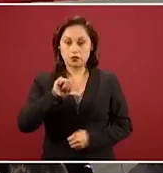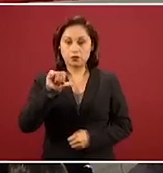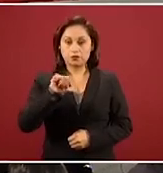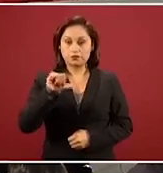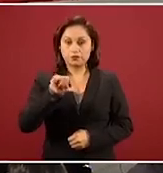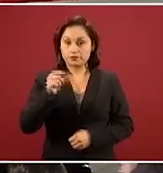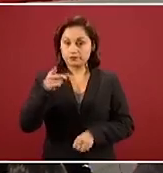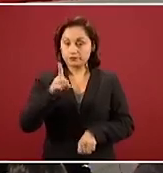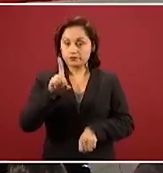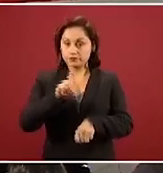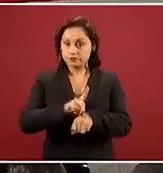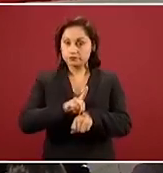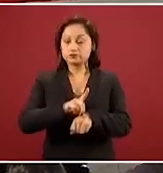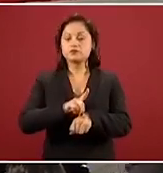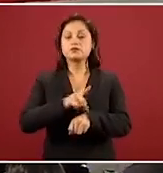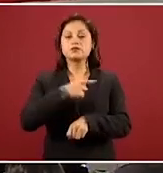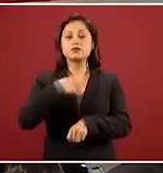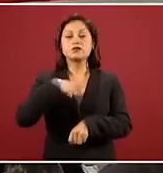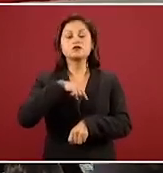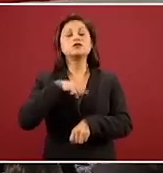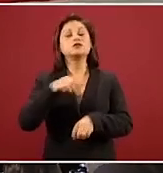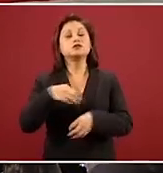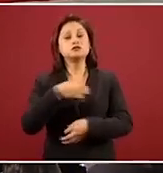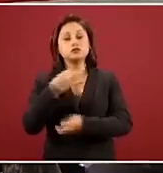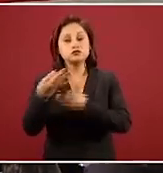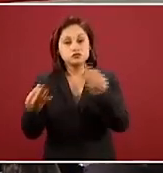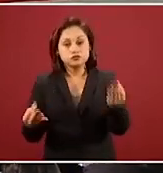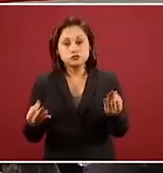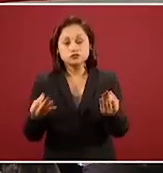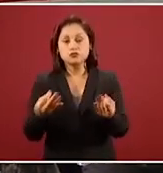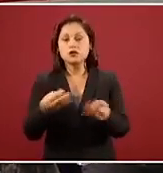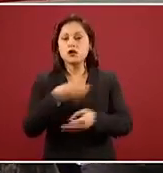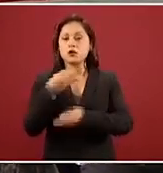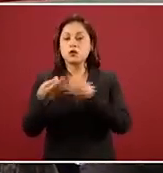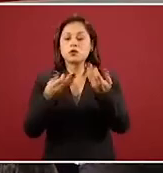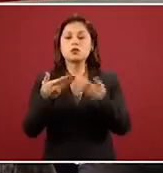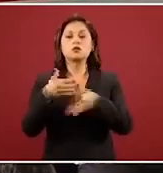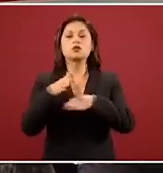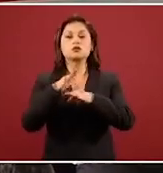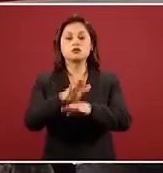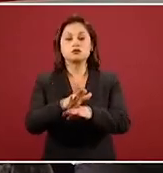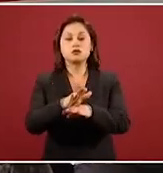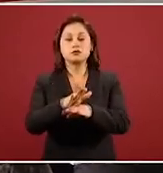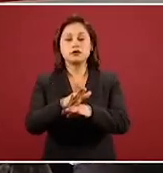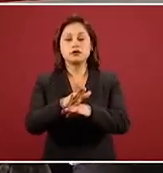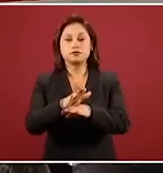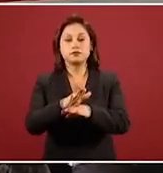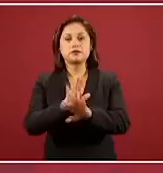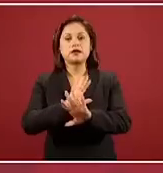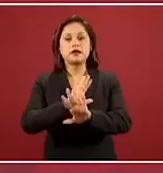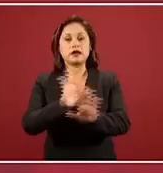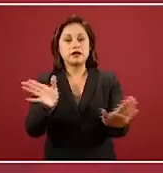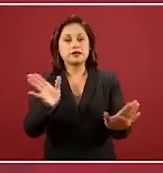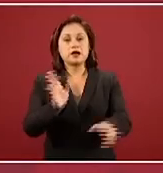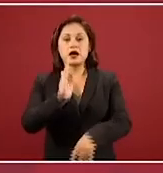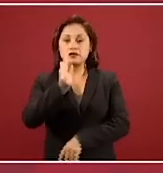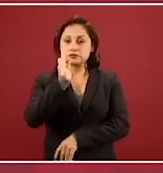a informar sobre la aprobación del